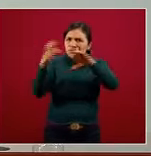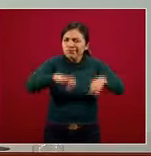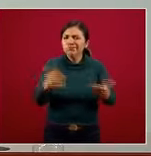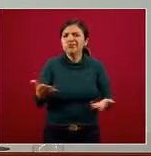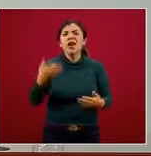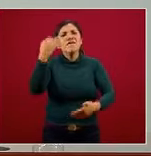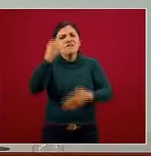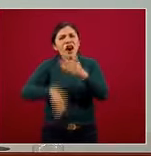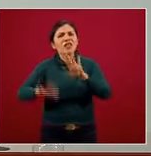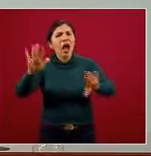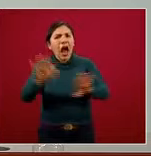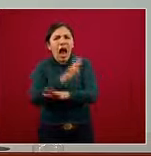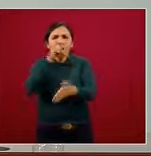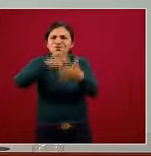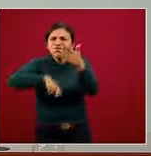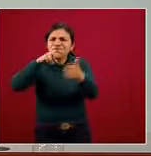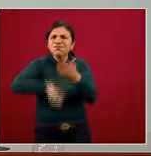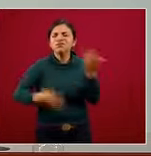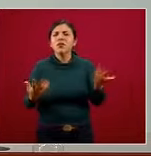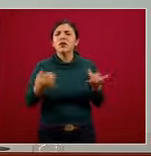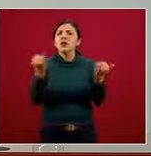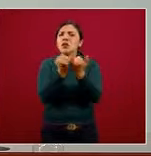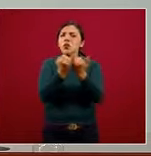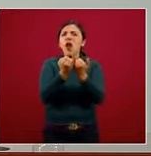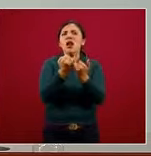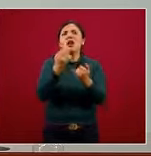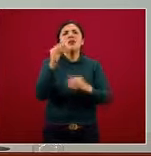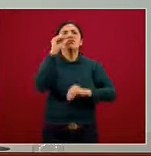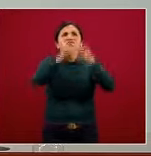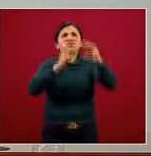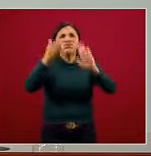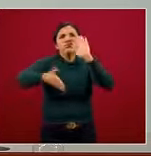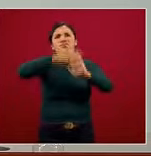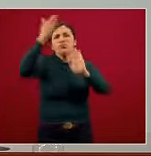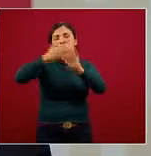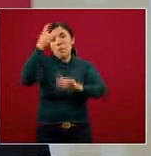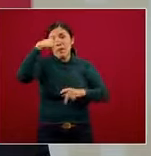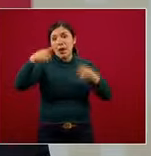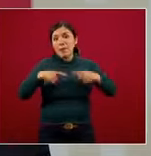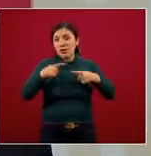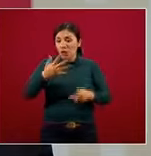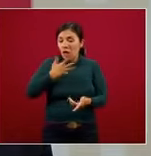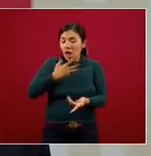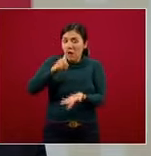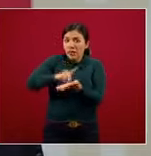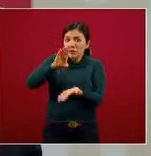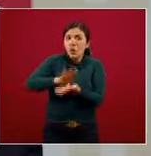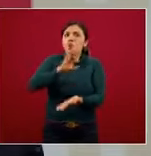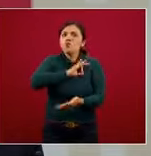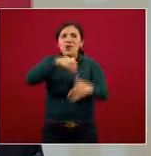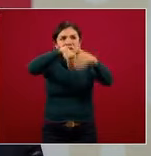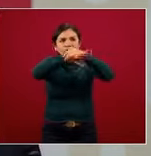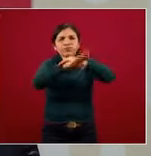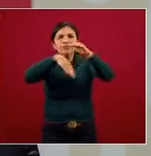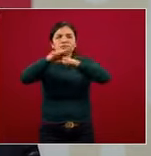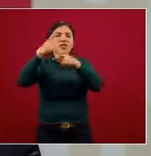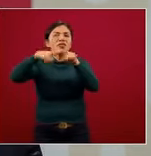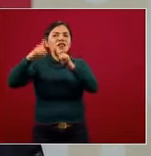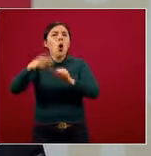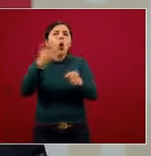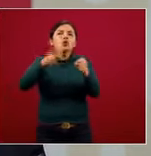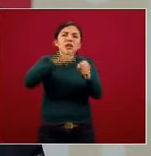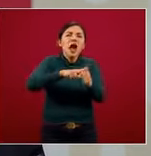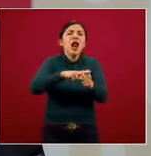de modificaciones, inclusive arquitectónicas, para que las personas que viven con discapacidad puedan acceder a los servicios de